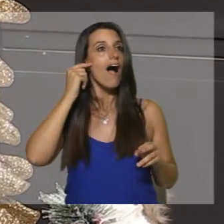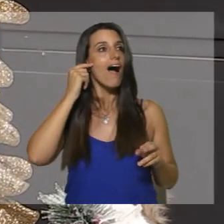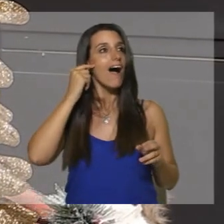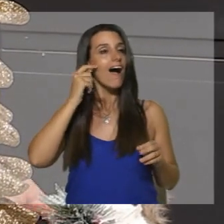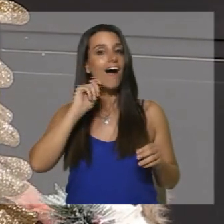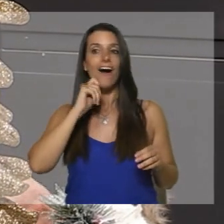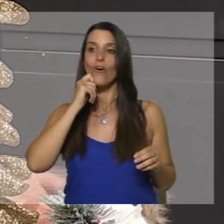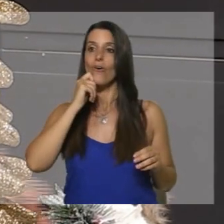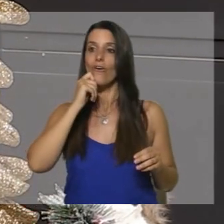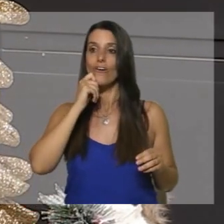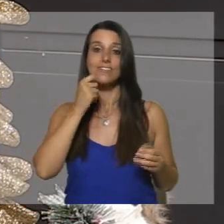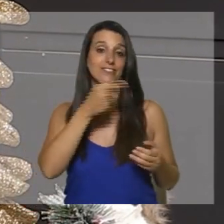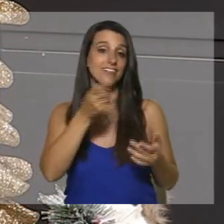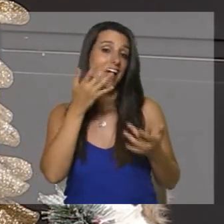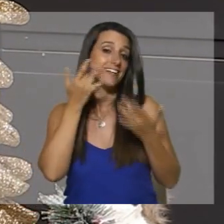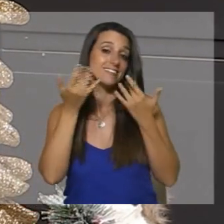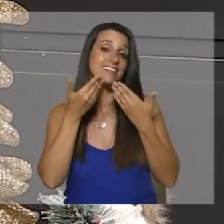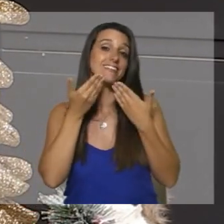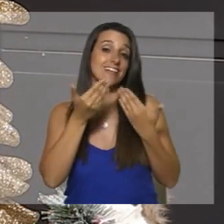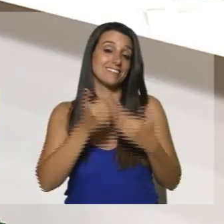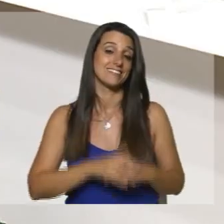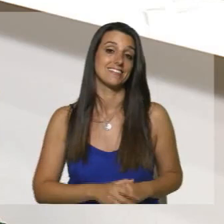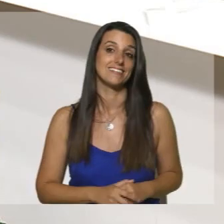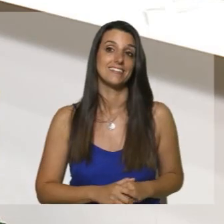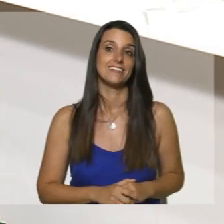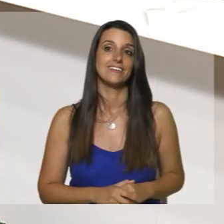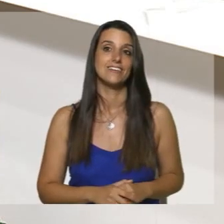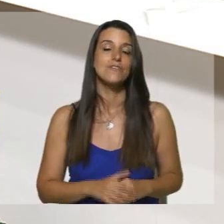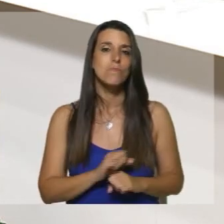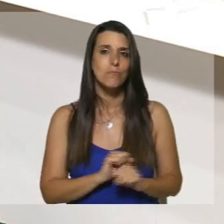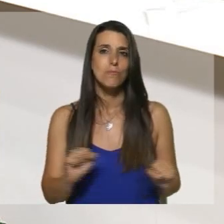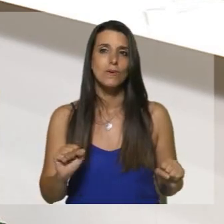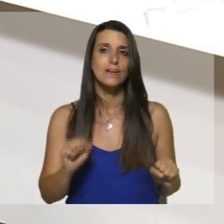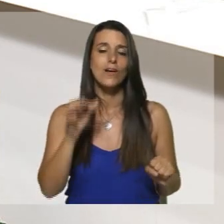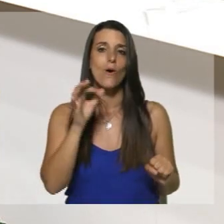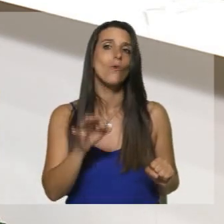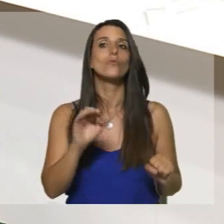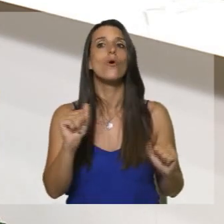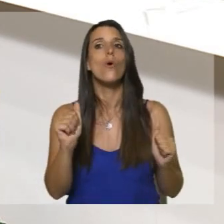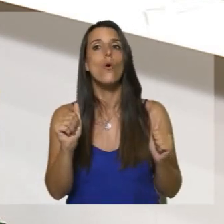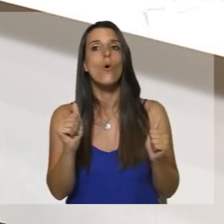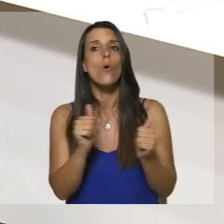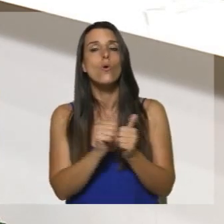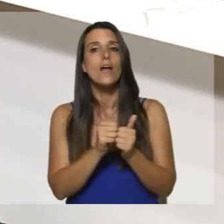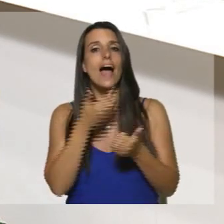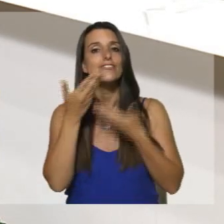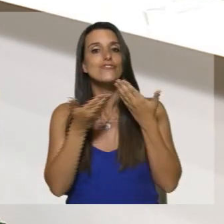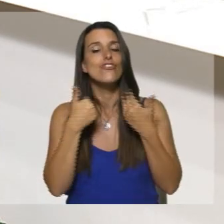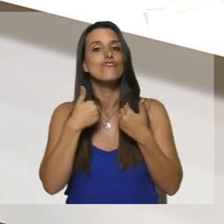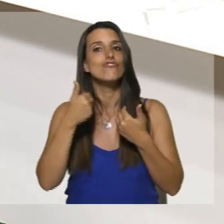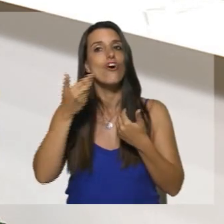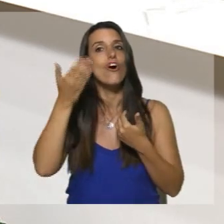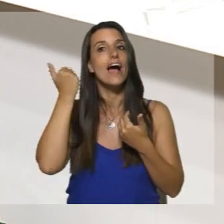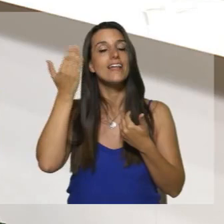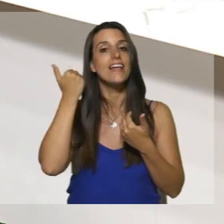Y eso es gracias a ustedes, los artistas que lo hacen posible. Estoy escuchando, puede ser, Juntos a la Par. Esa canción yo la cantaba en el subte,